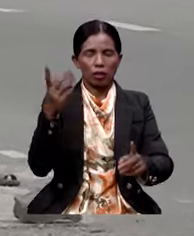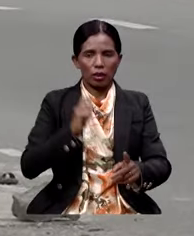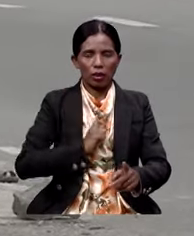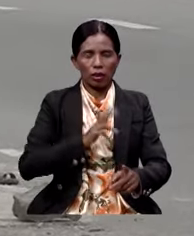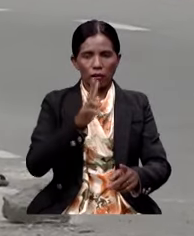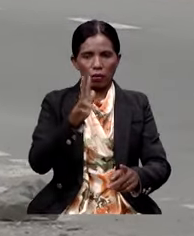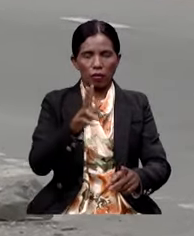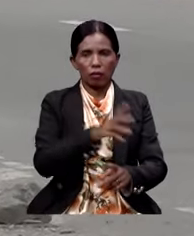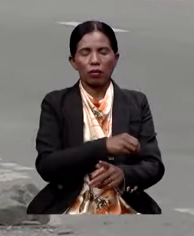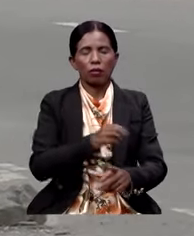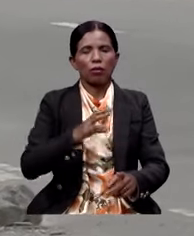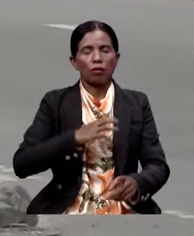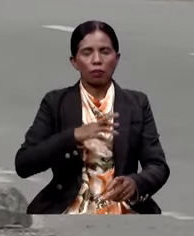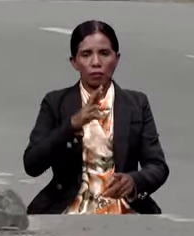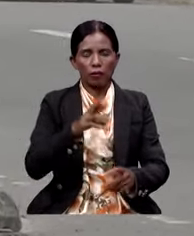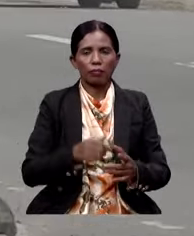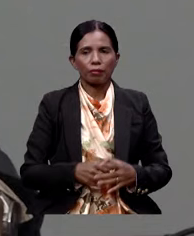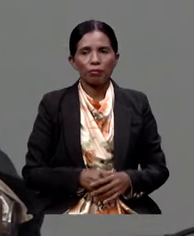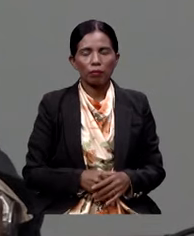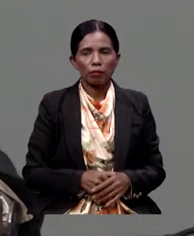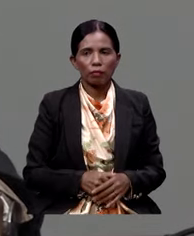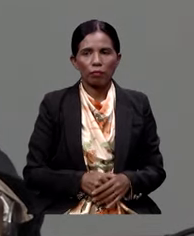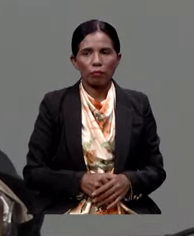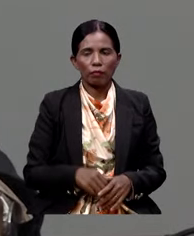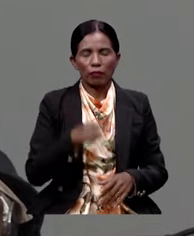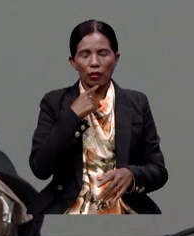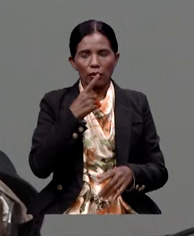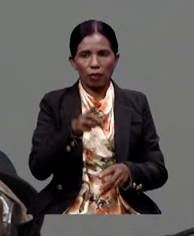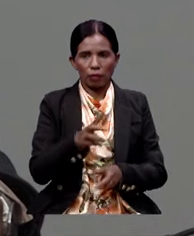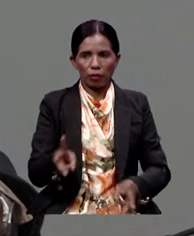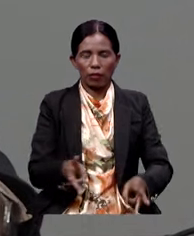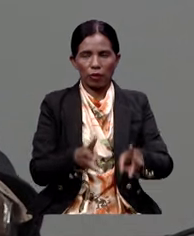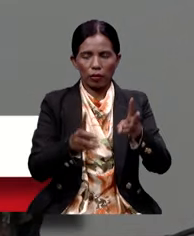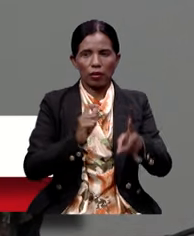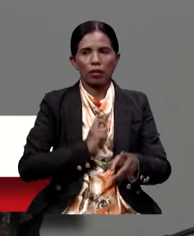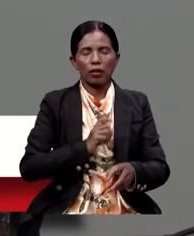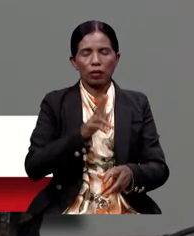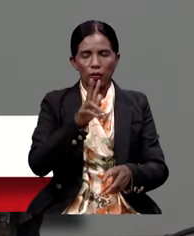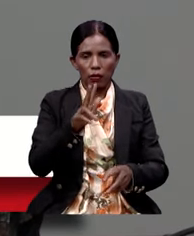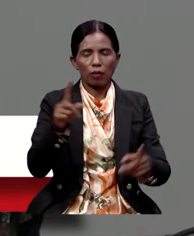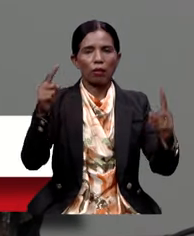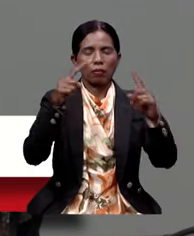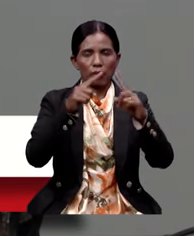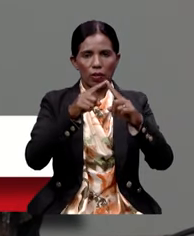to rotunda Comoro. Vamos al alargamento de la estrada, Tastolu, maito y